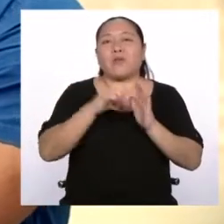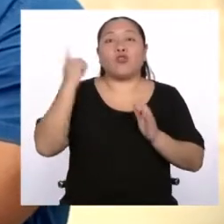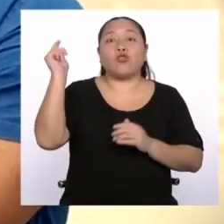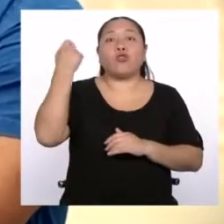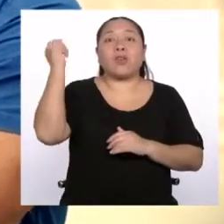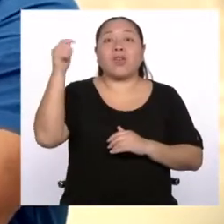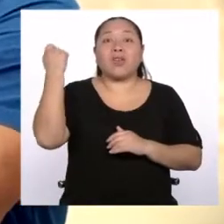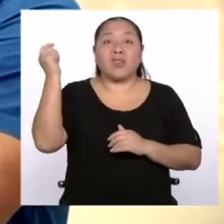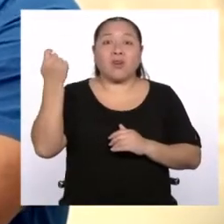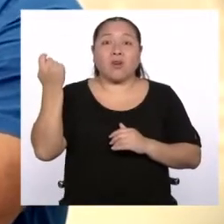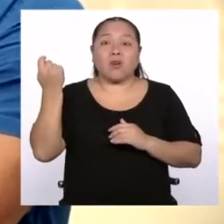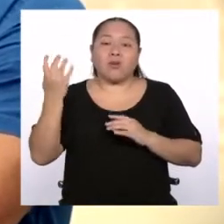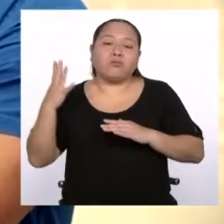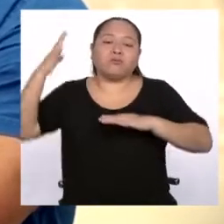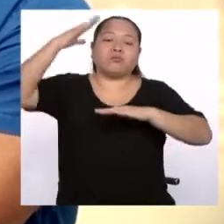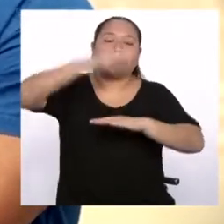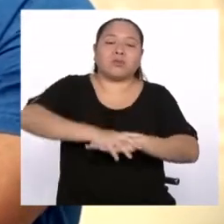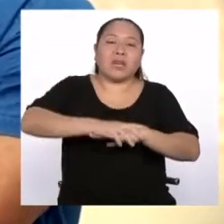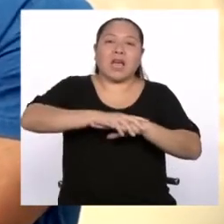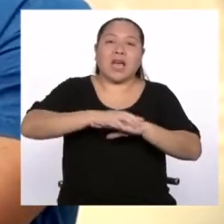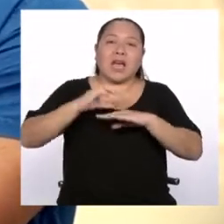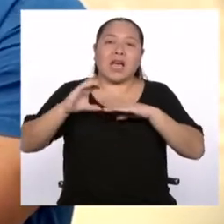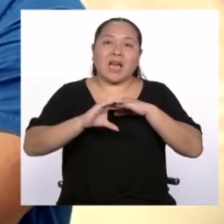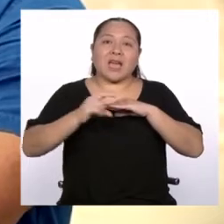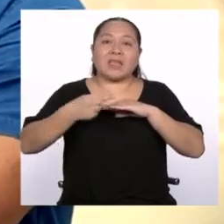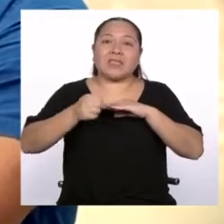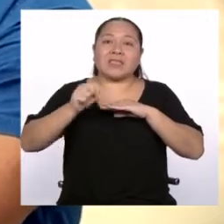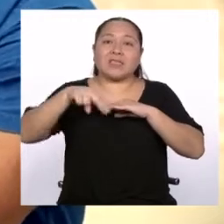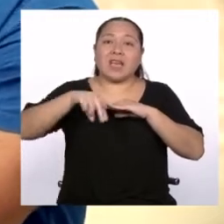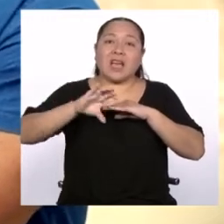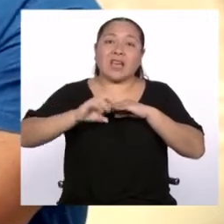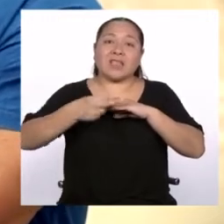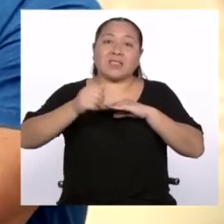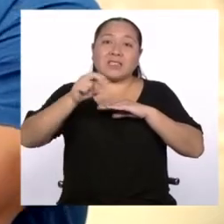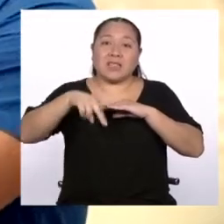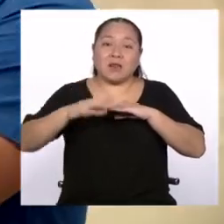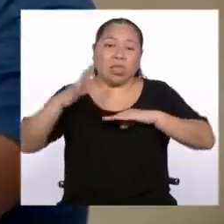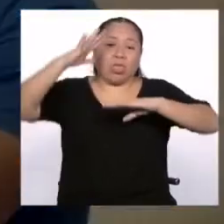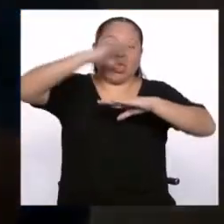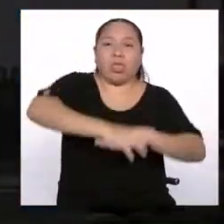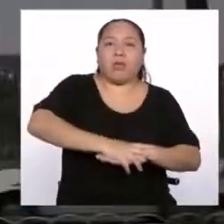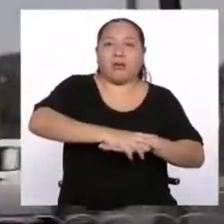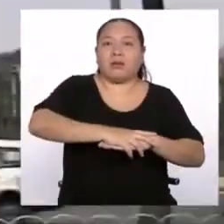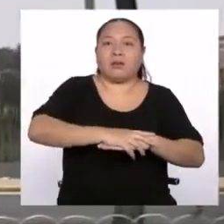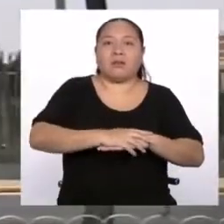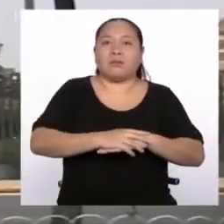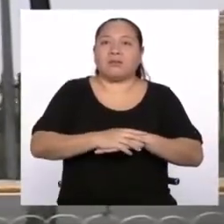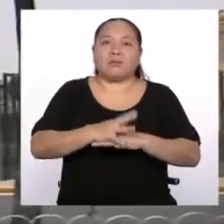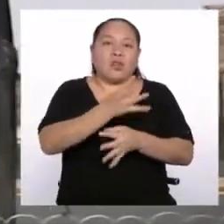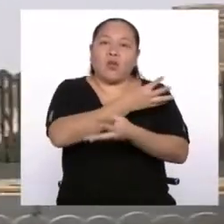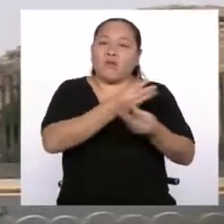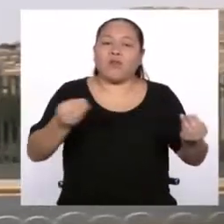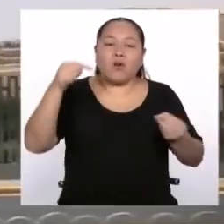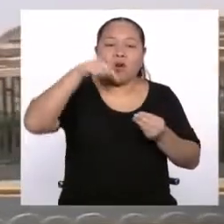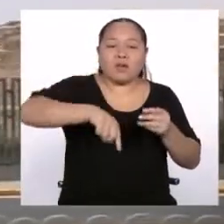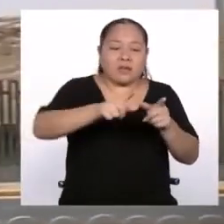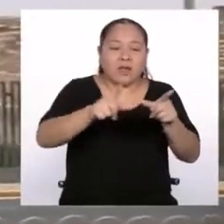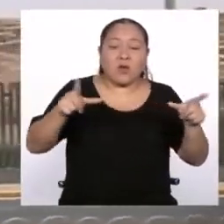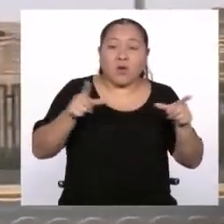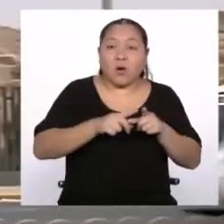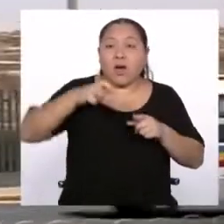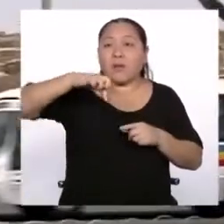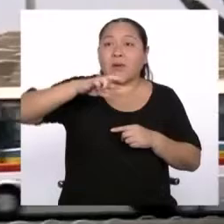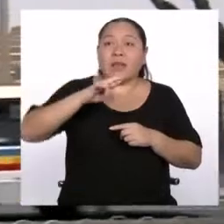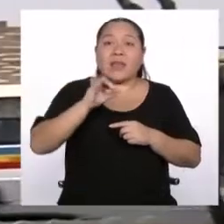crecido sobre Chanchán. Esa es un poco la barbaridad que hemos hecho en Lima, ¿no? Desdibujar una ciudad prehispánica de enorme